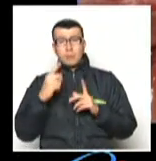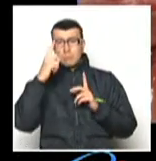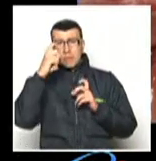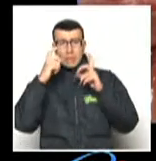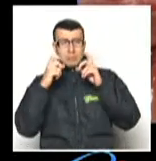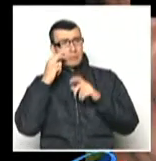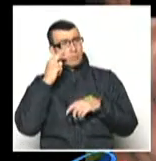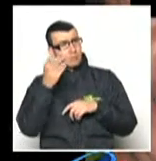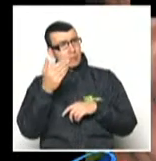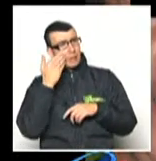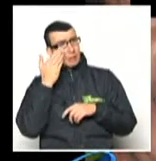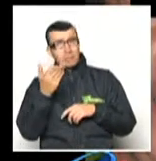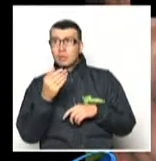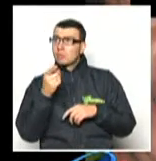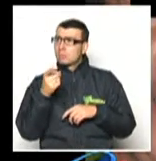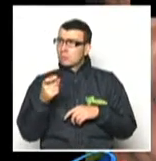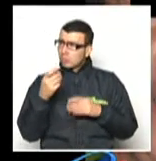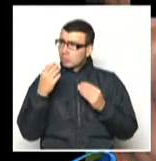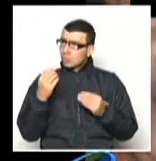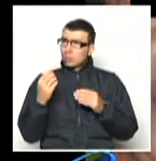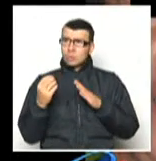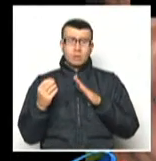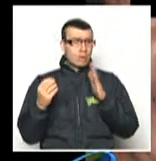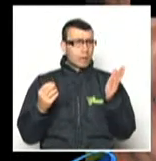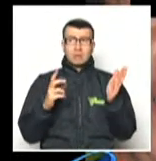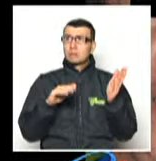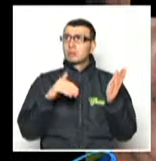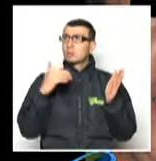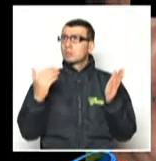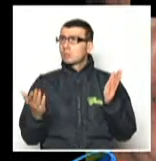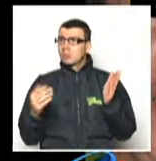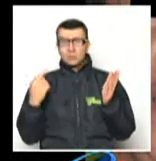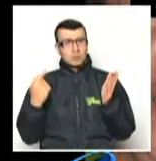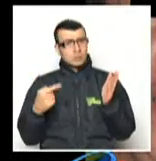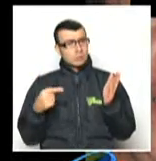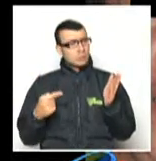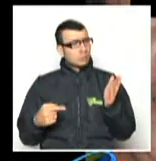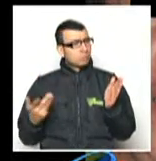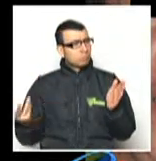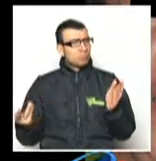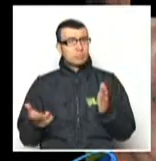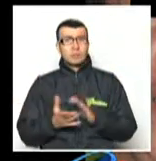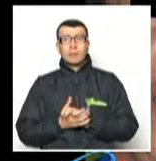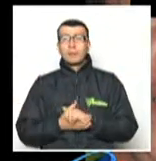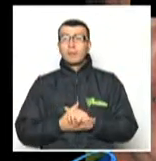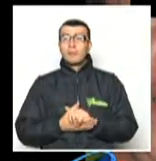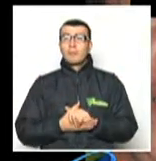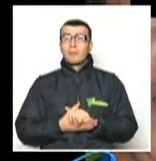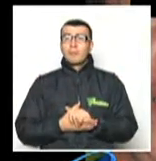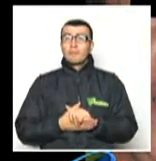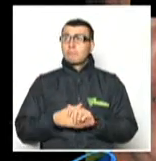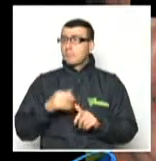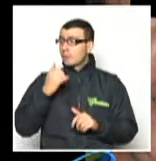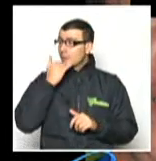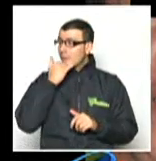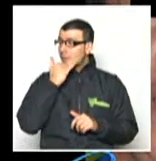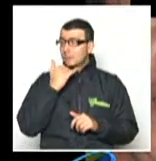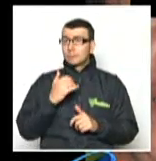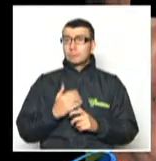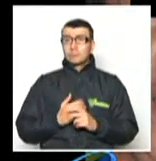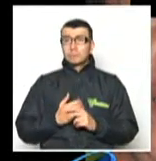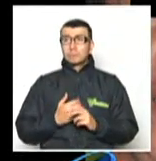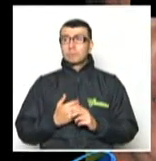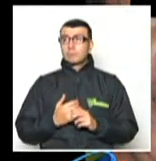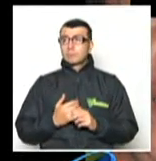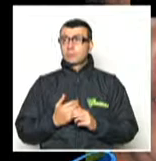bueno, hay una cantidad de fotos, un antes, un después. Háblenos de estos casos clínicos. Doctor, la verdad es que mire,